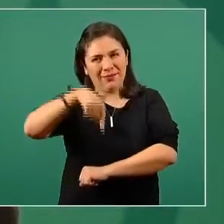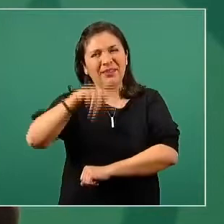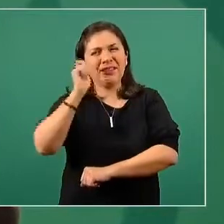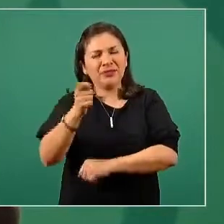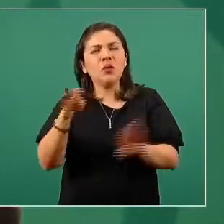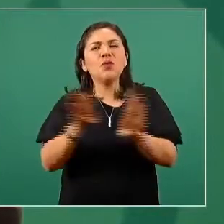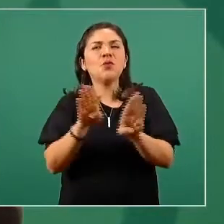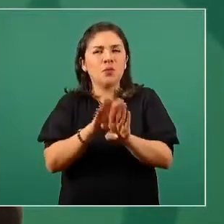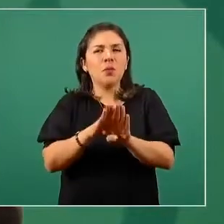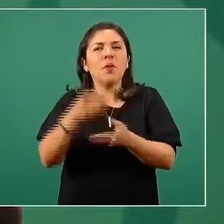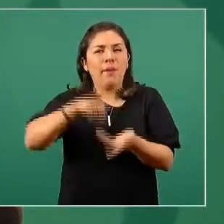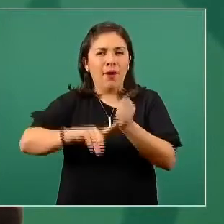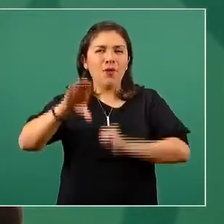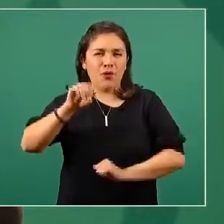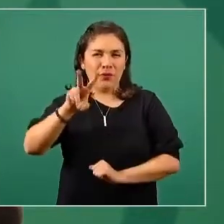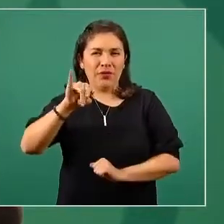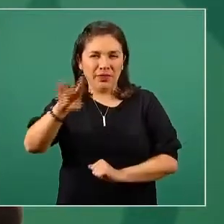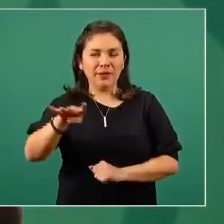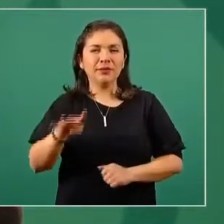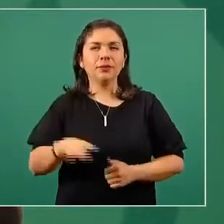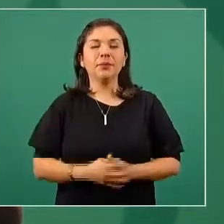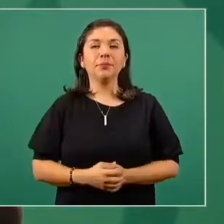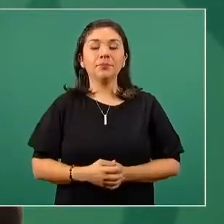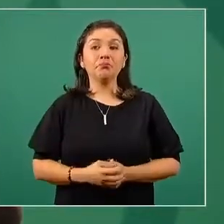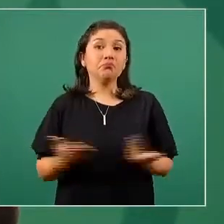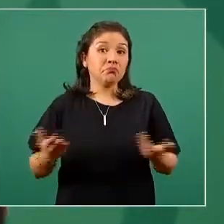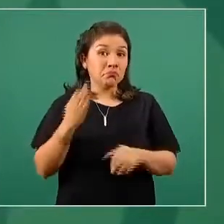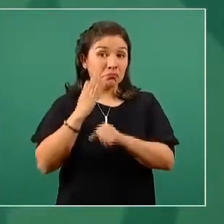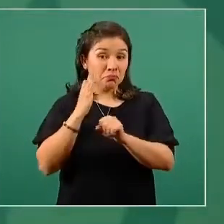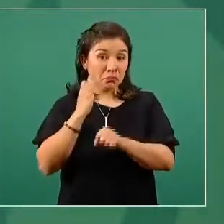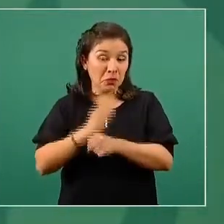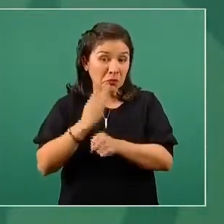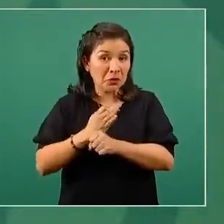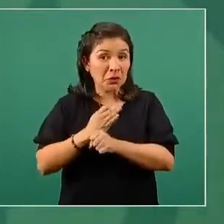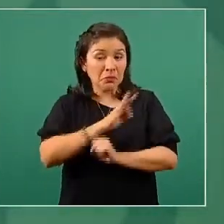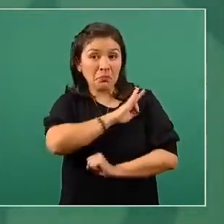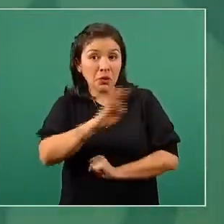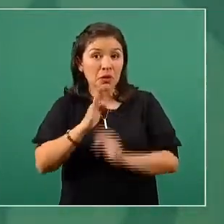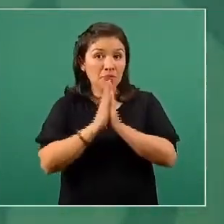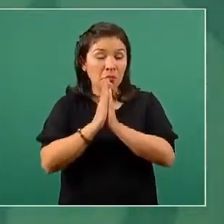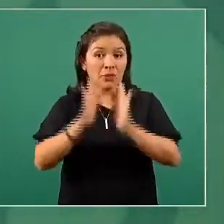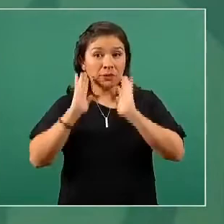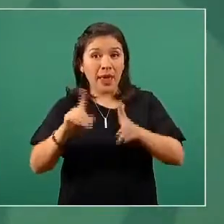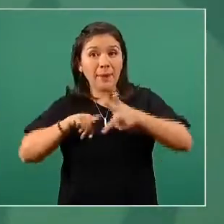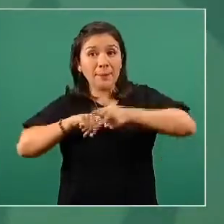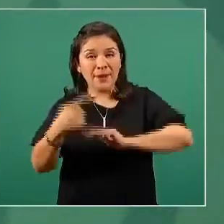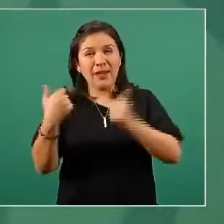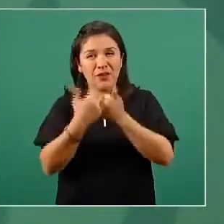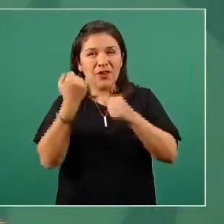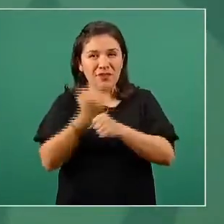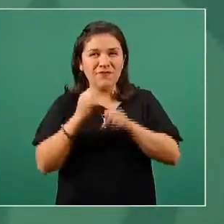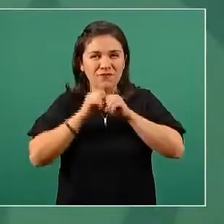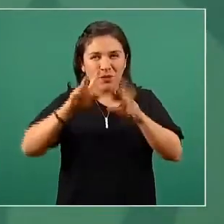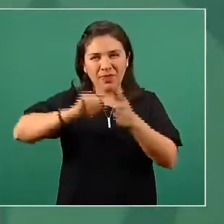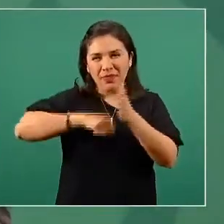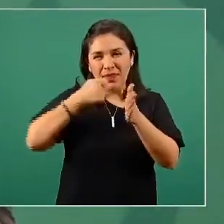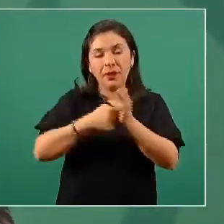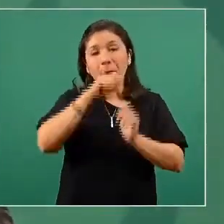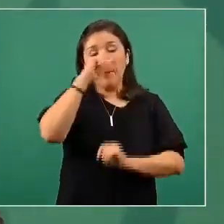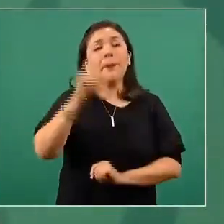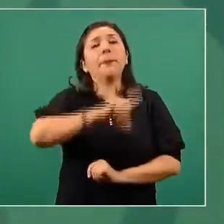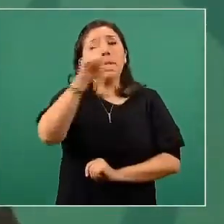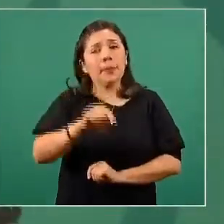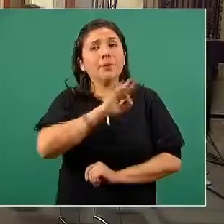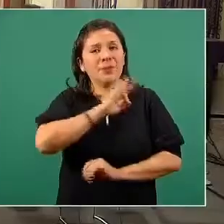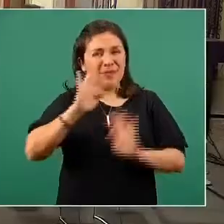en torno al COVID. Si les parece, podríamos dar inicio con el informe técnico para que